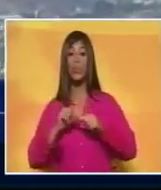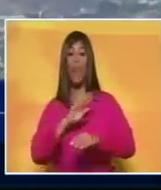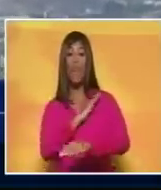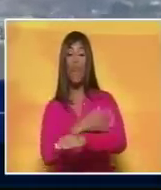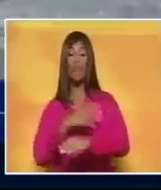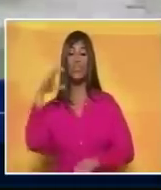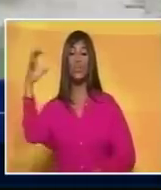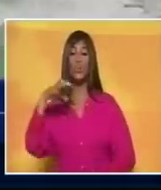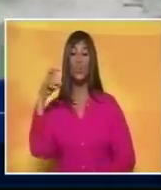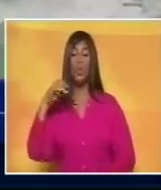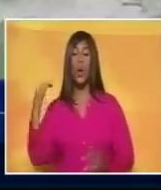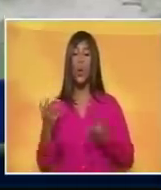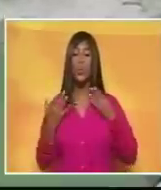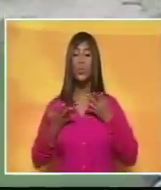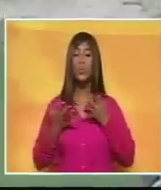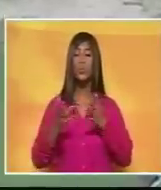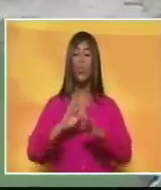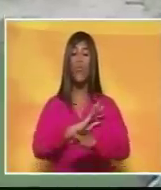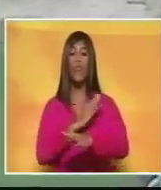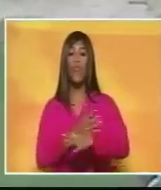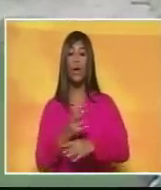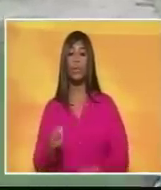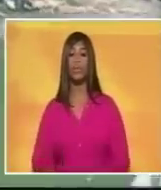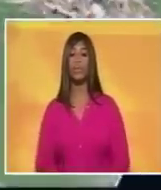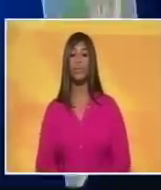poderosos tornados en la nación.